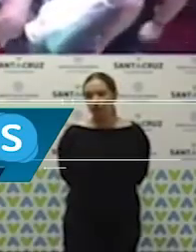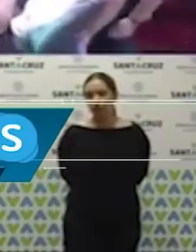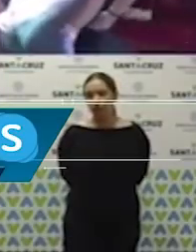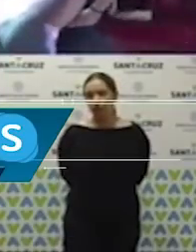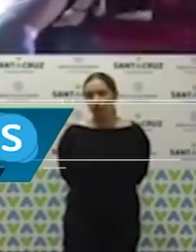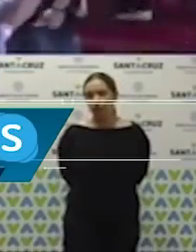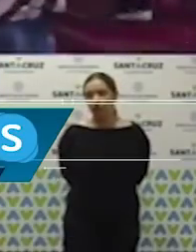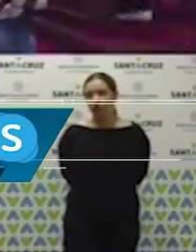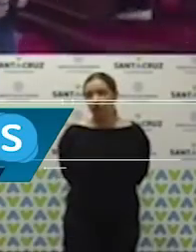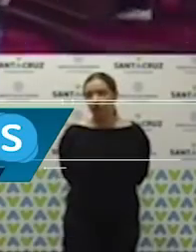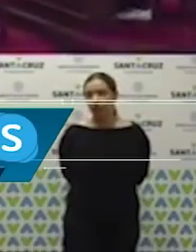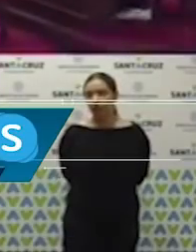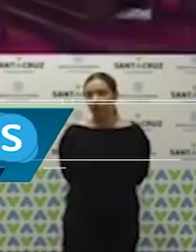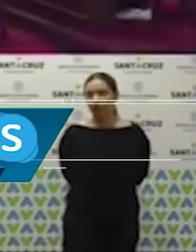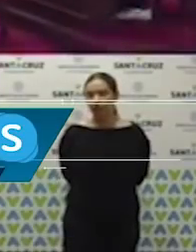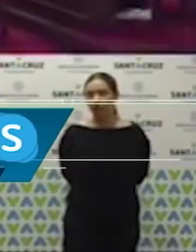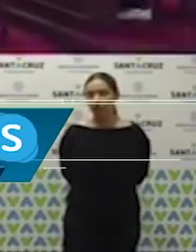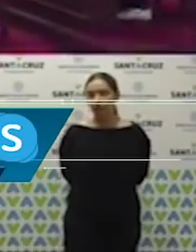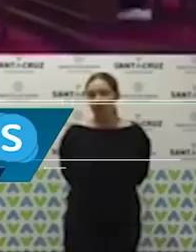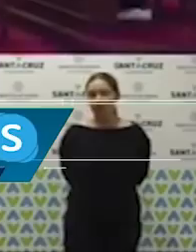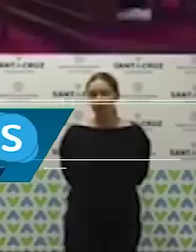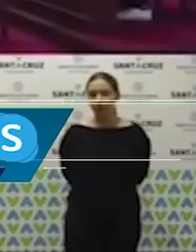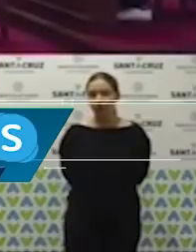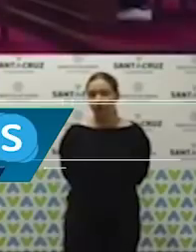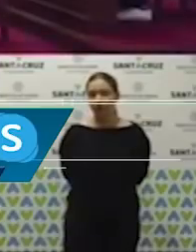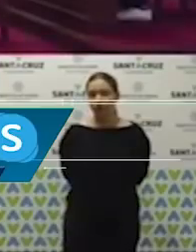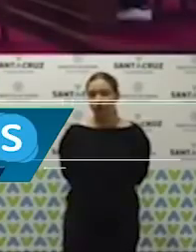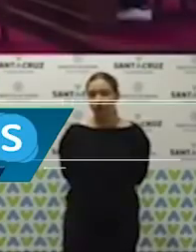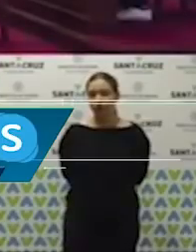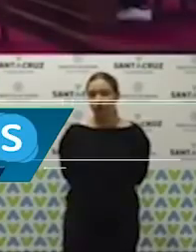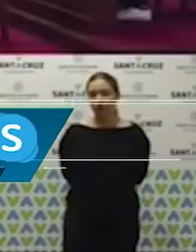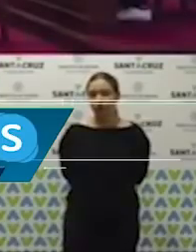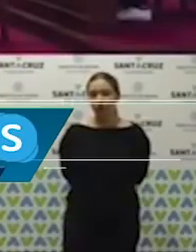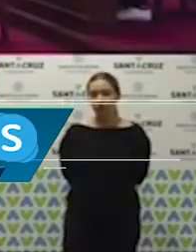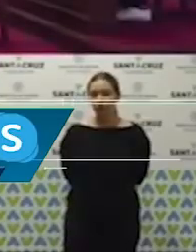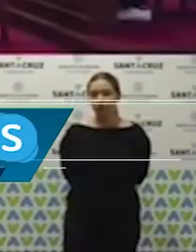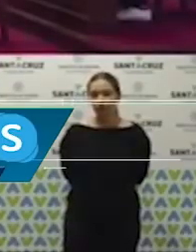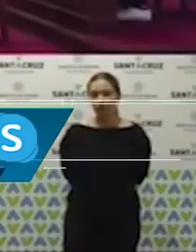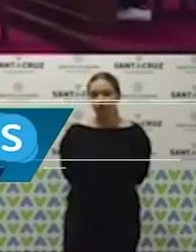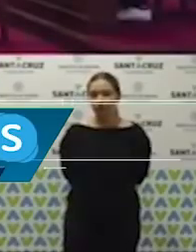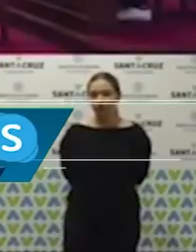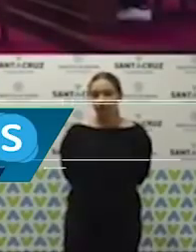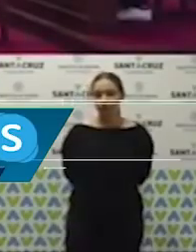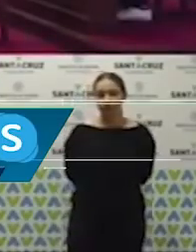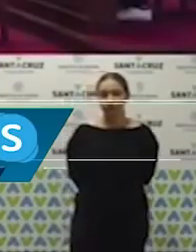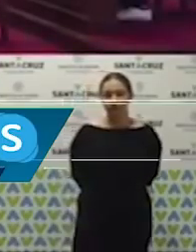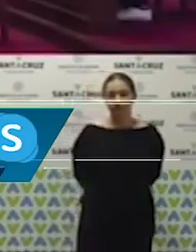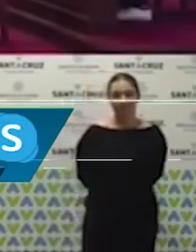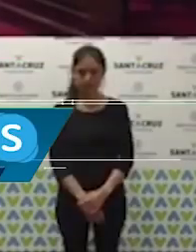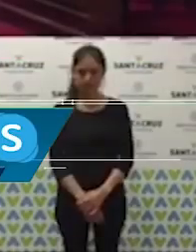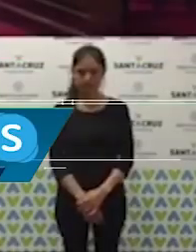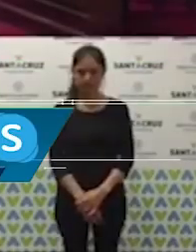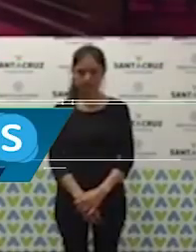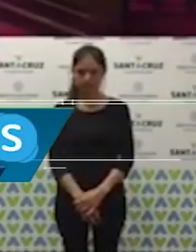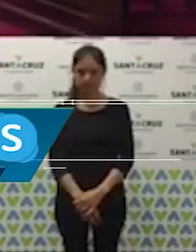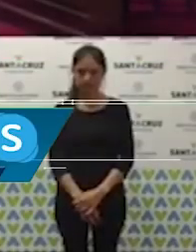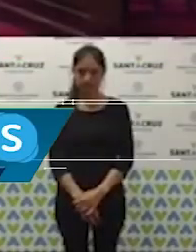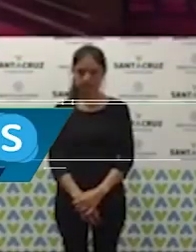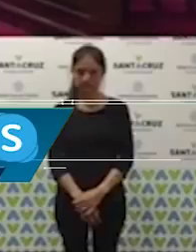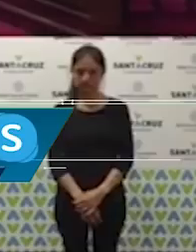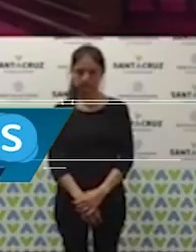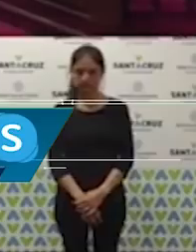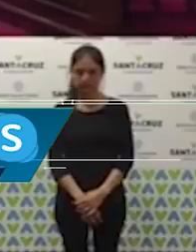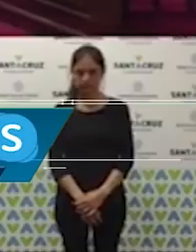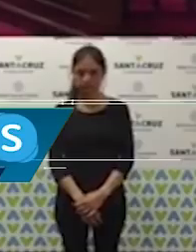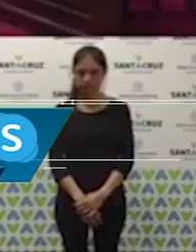PSOE Ciudadanos con el apoyo externo de Unidos Podemos, o sea, la marca violeta o morada, que no entra